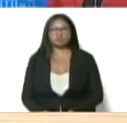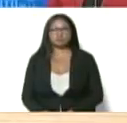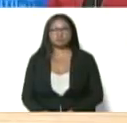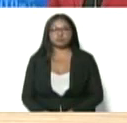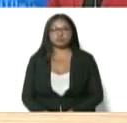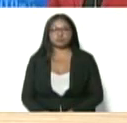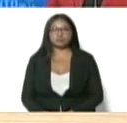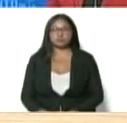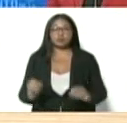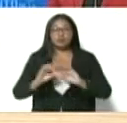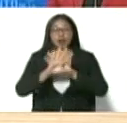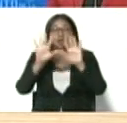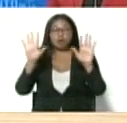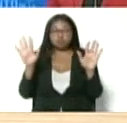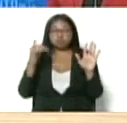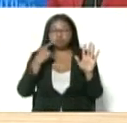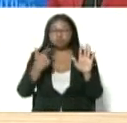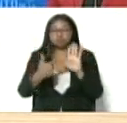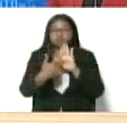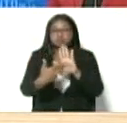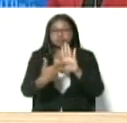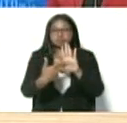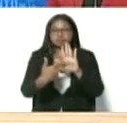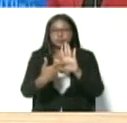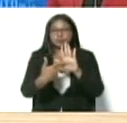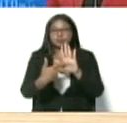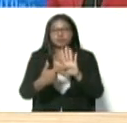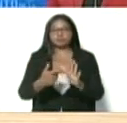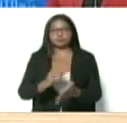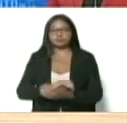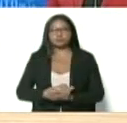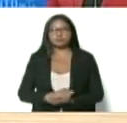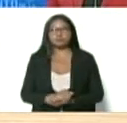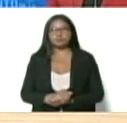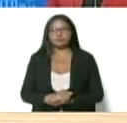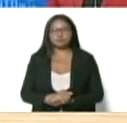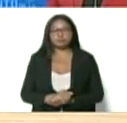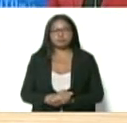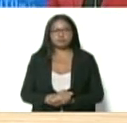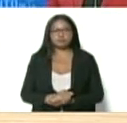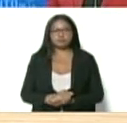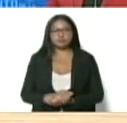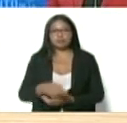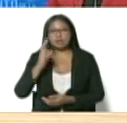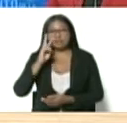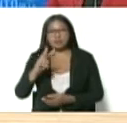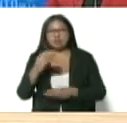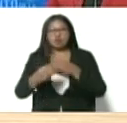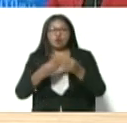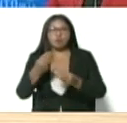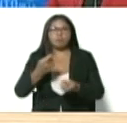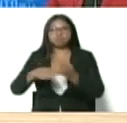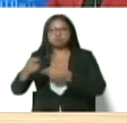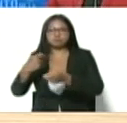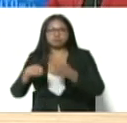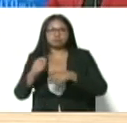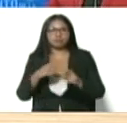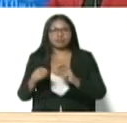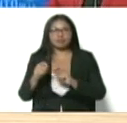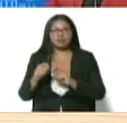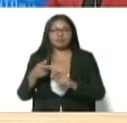precisamente la gran carga del tráfico de drogas